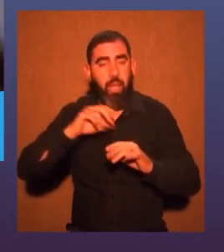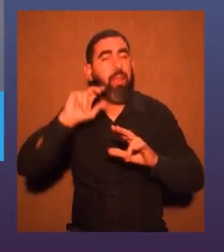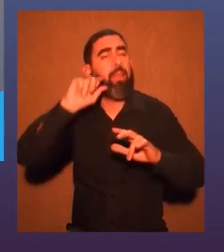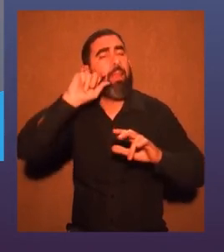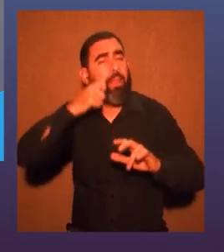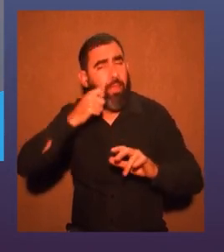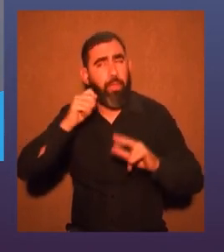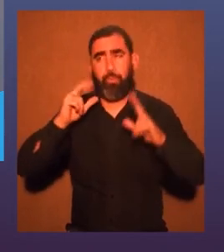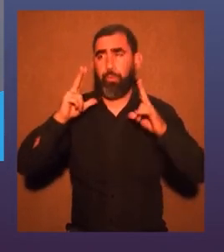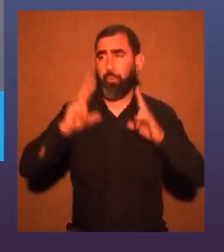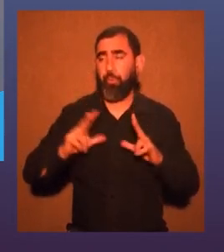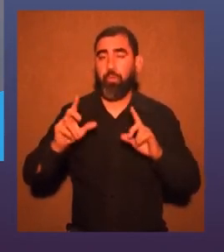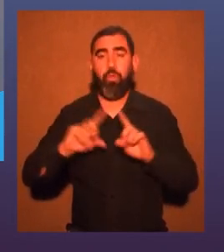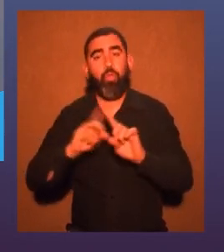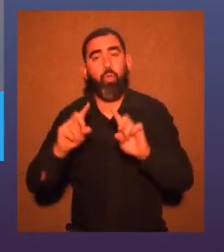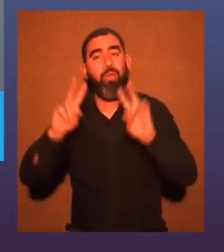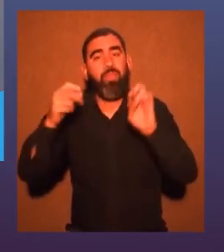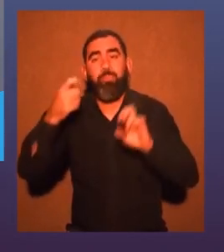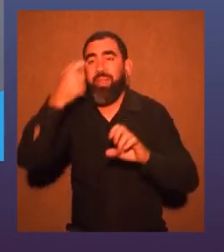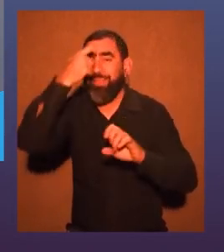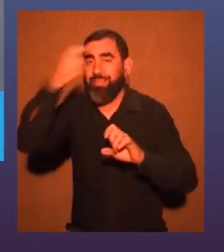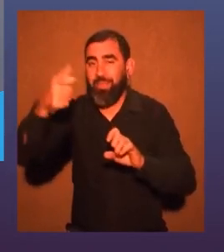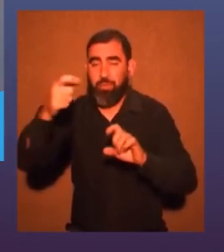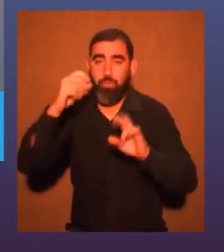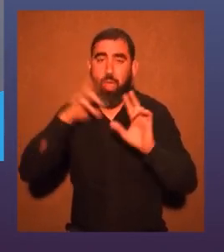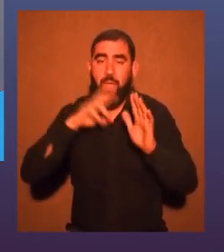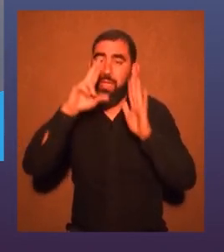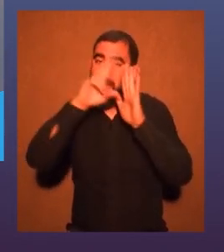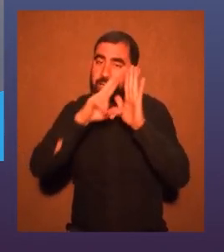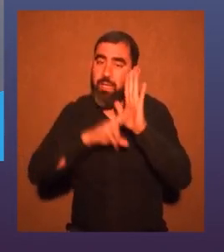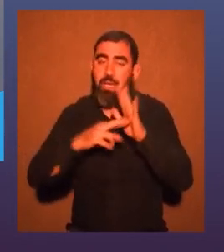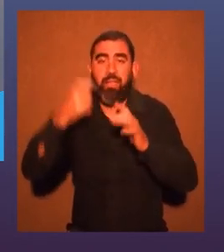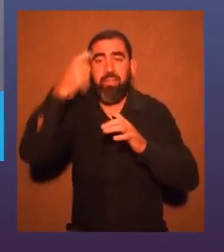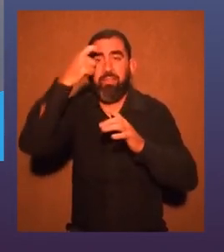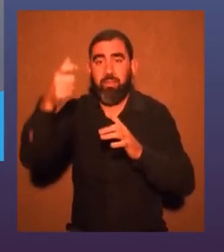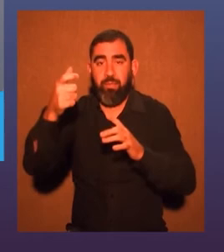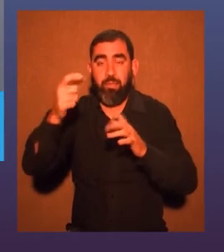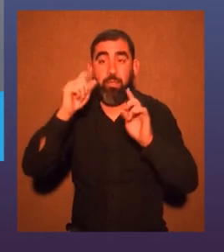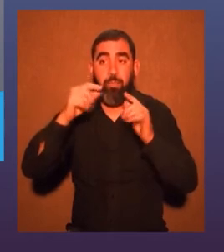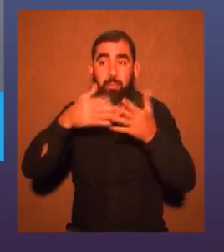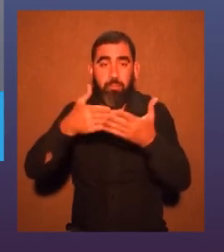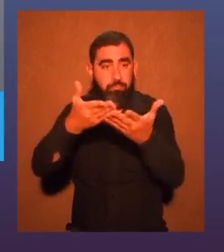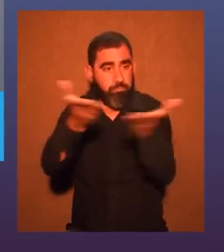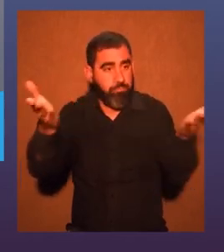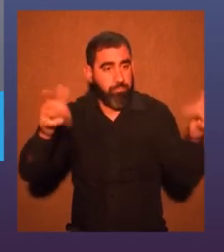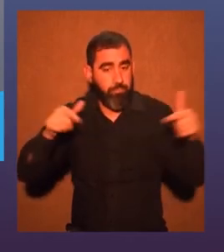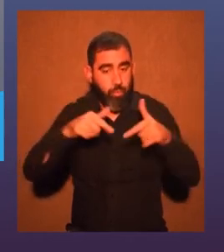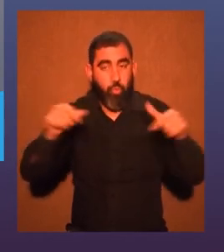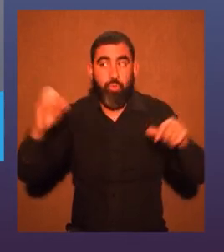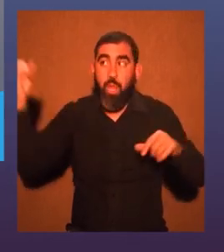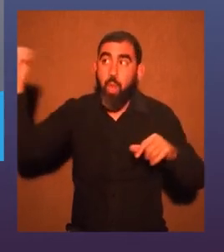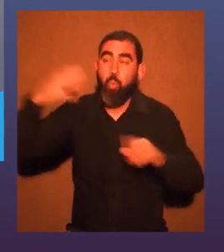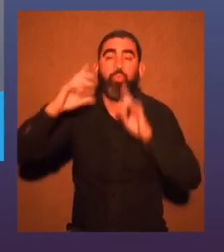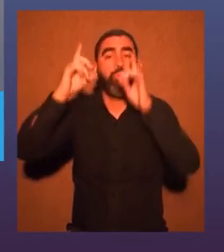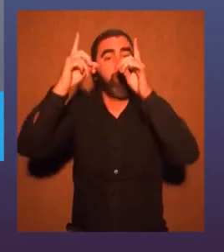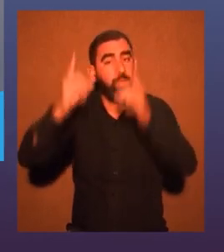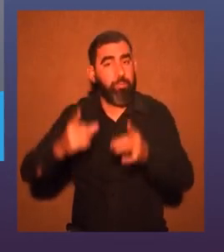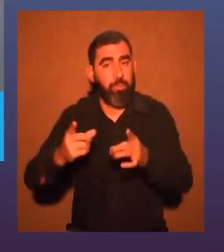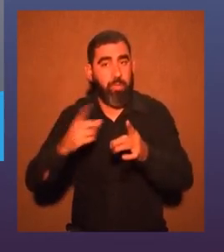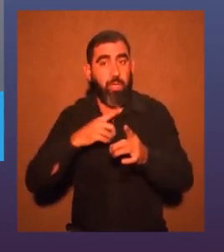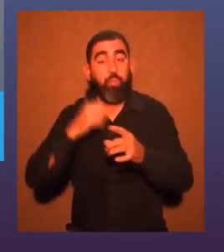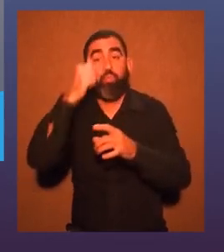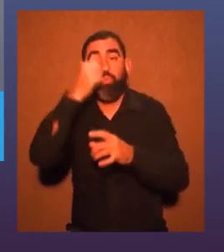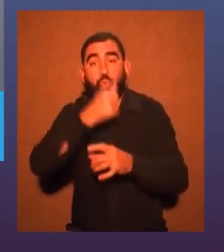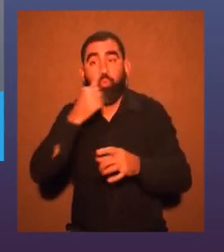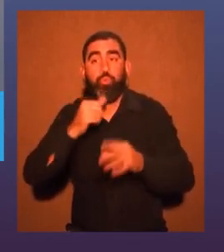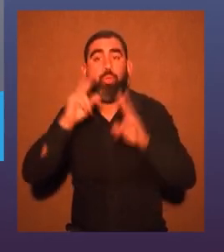estético, esto, el otro, tiene determinadas reglas de juego que son técnicas, y lo mismo la escenografía, como también la luz. Estamos